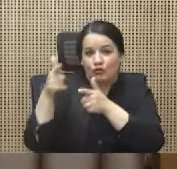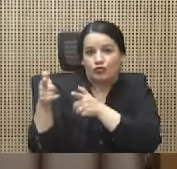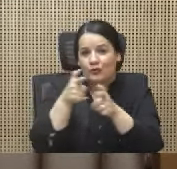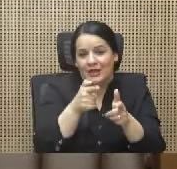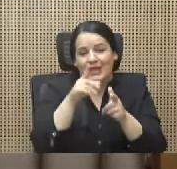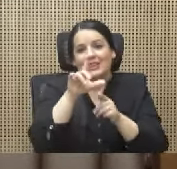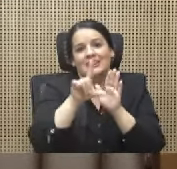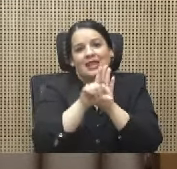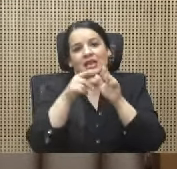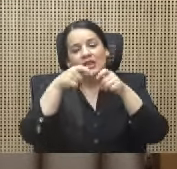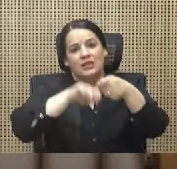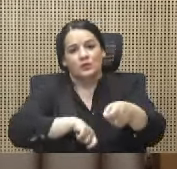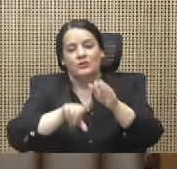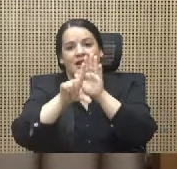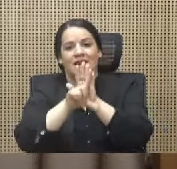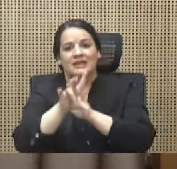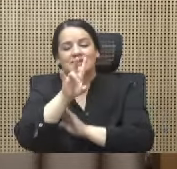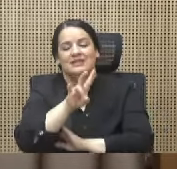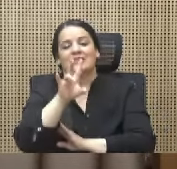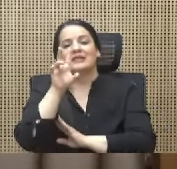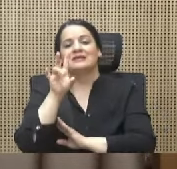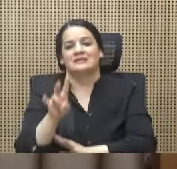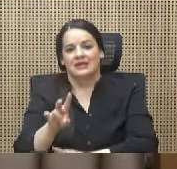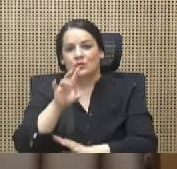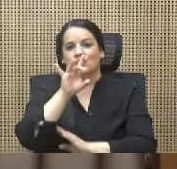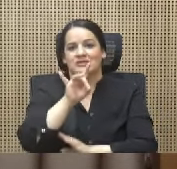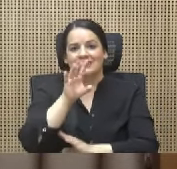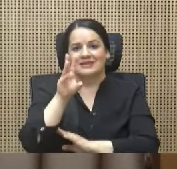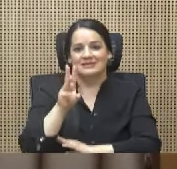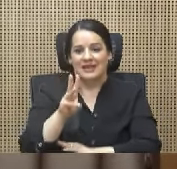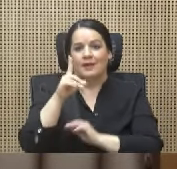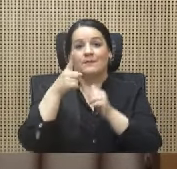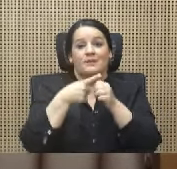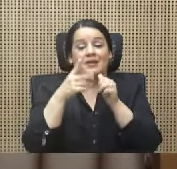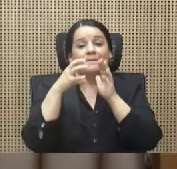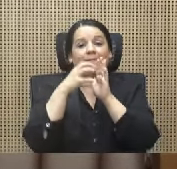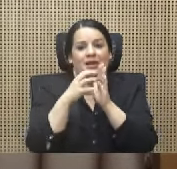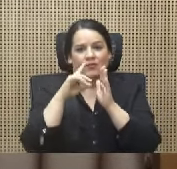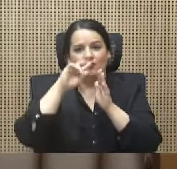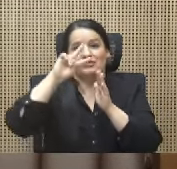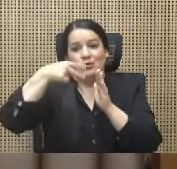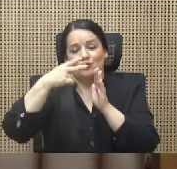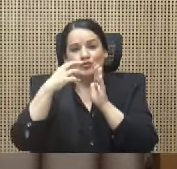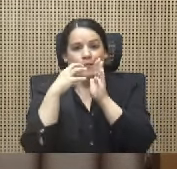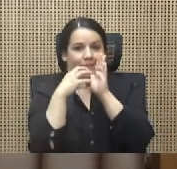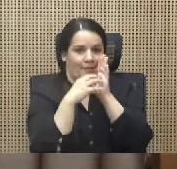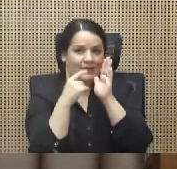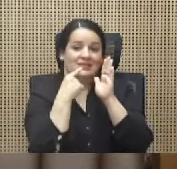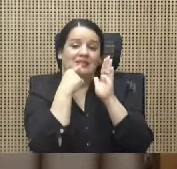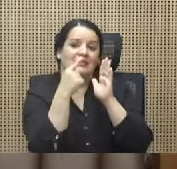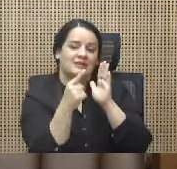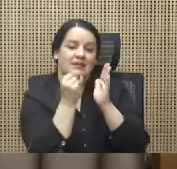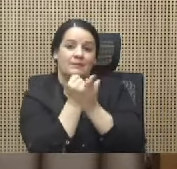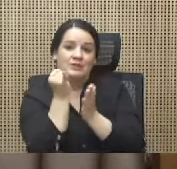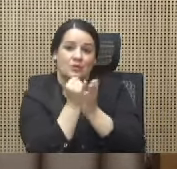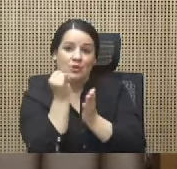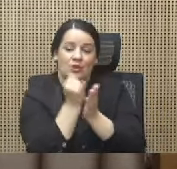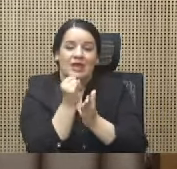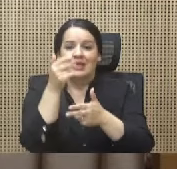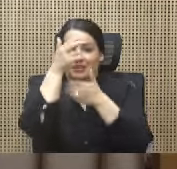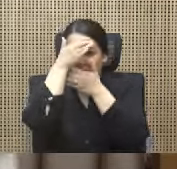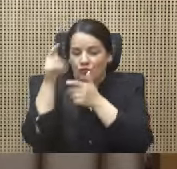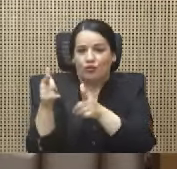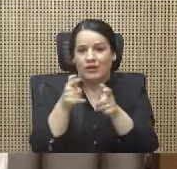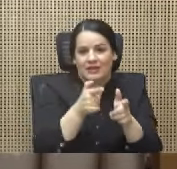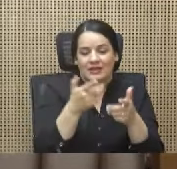delitos previstos en la ley 7786. Eso dice el primer párrafo. El siguiente párrafo dice que en las investigaciones de terrorismo o de los delitos previstos, de